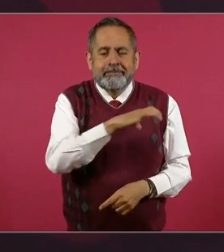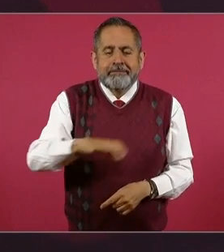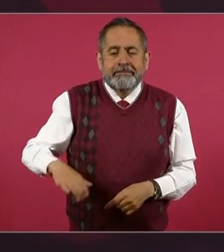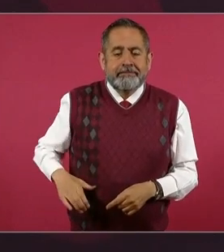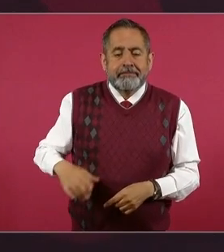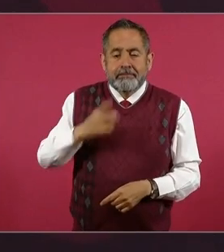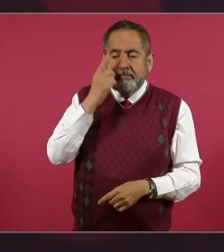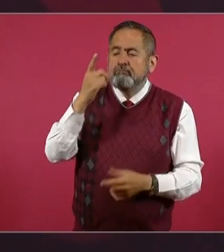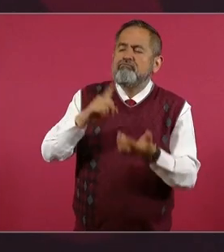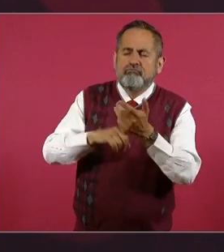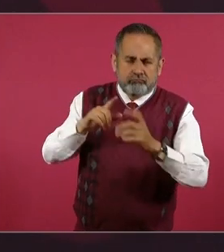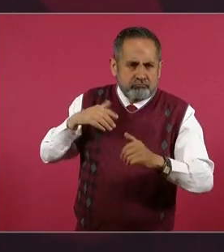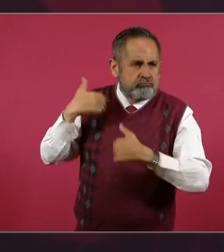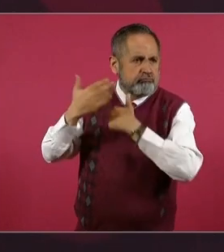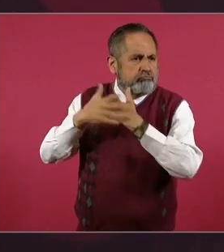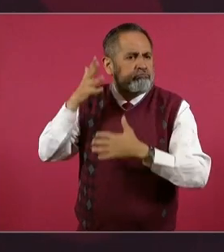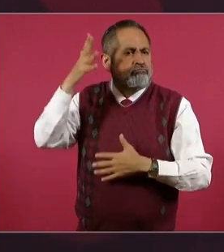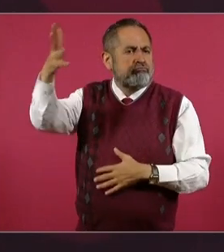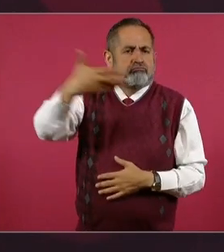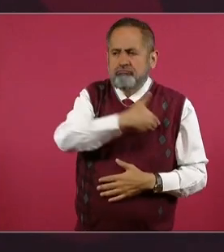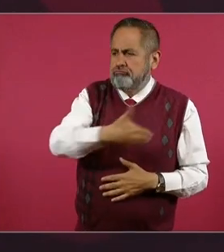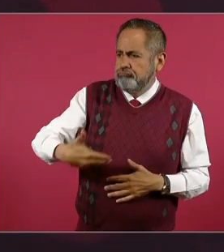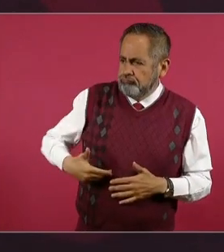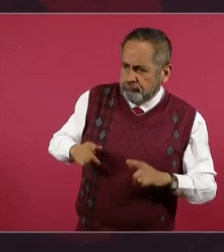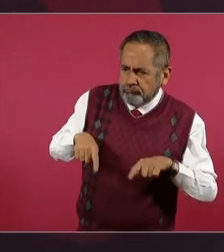dijo que iba a ser el presidente del empleo,